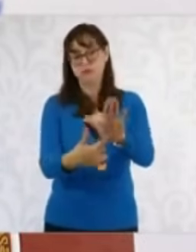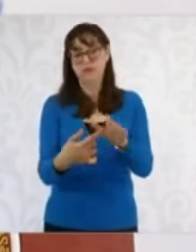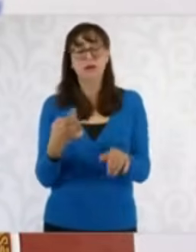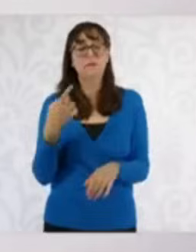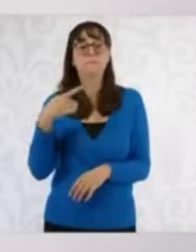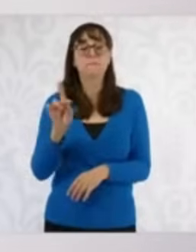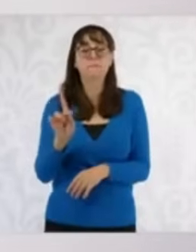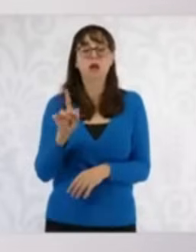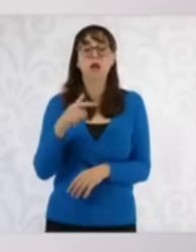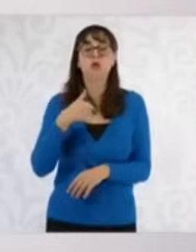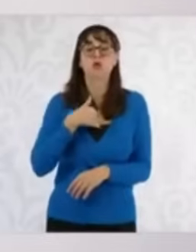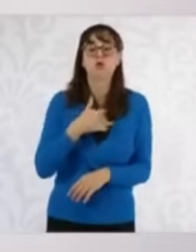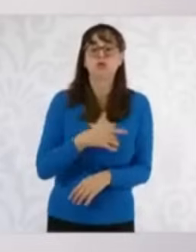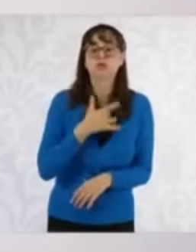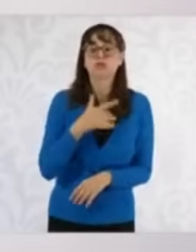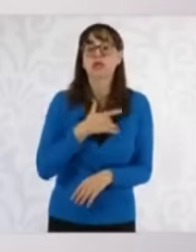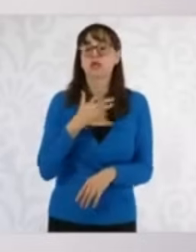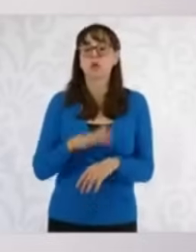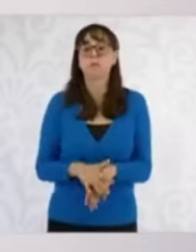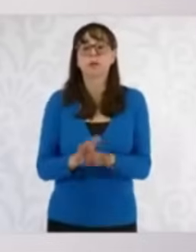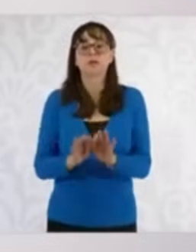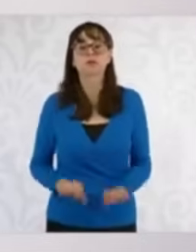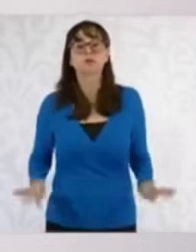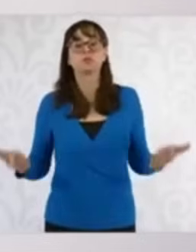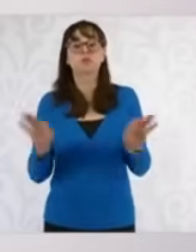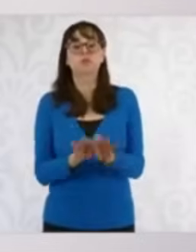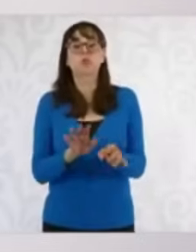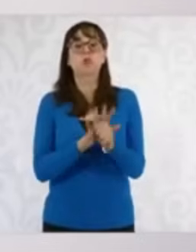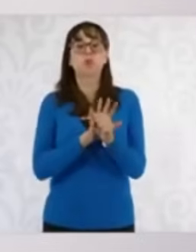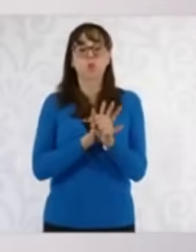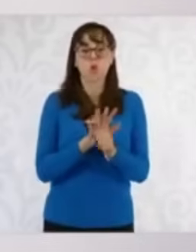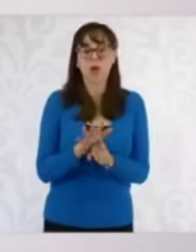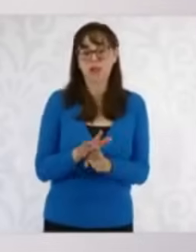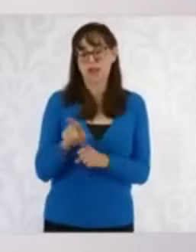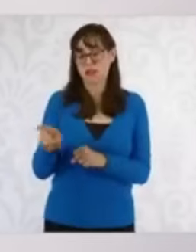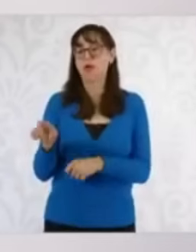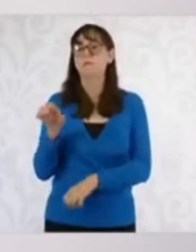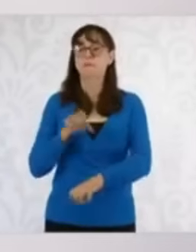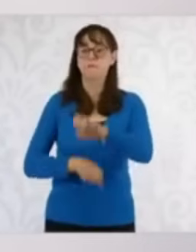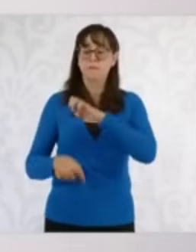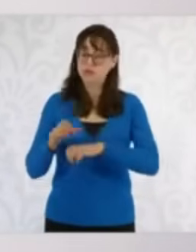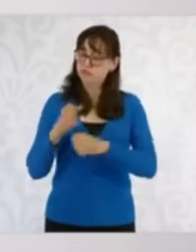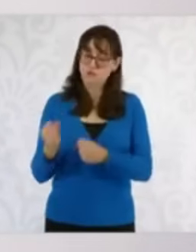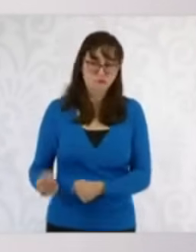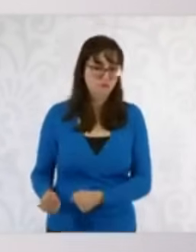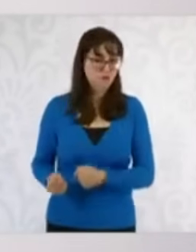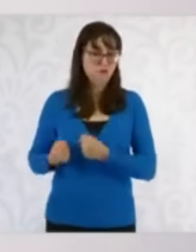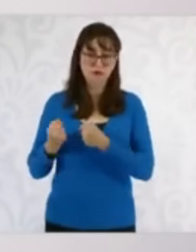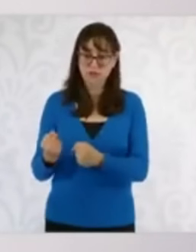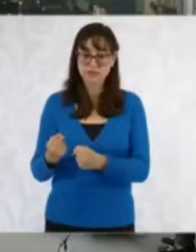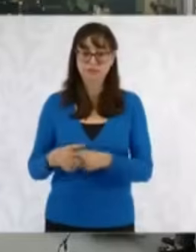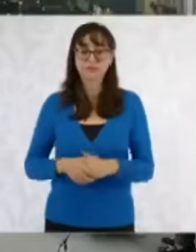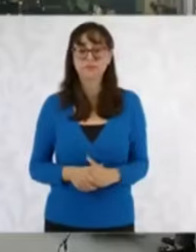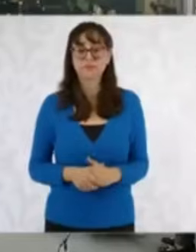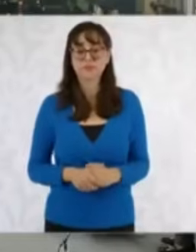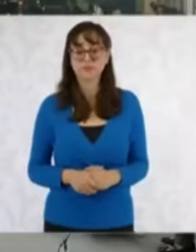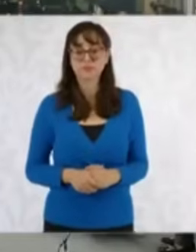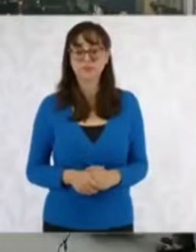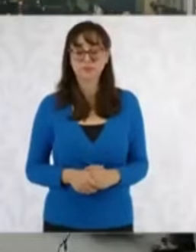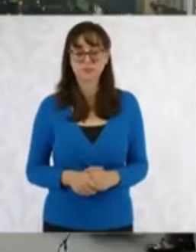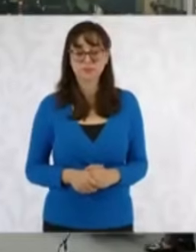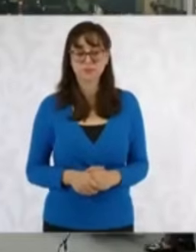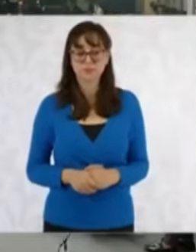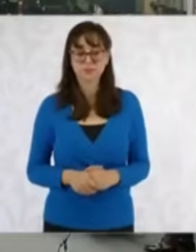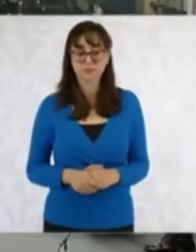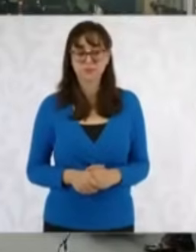desde mi perspectiva, más allá de eso, es el propio fortalecimiento de la empresa y su reestructuración. Okay. Y por último…